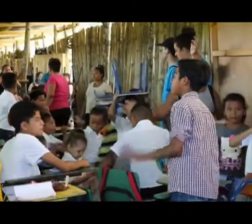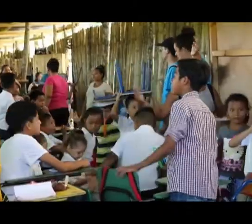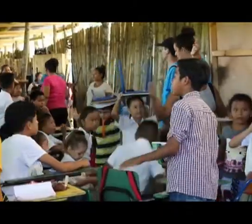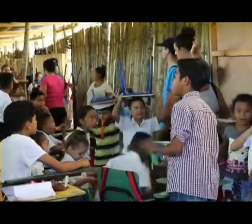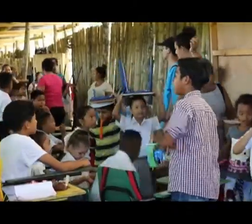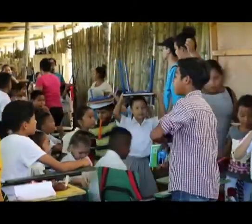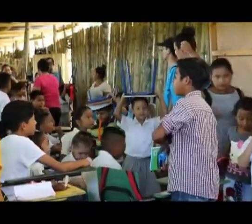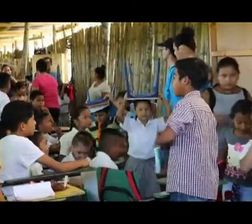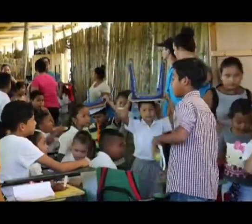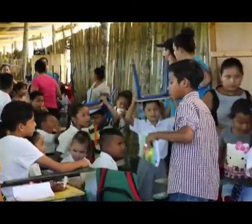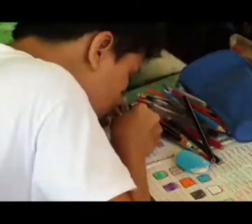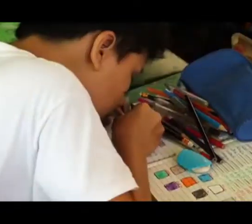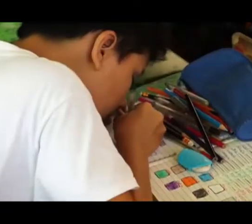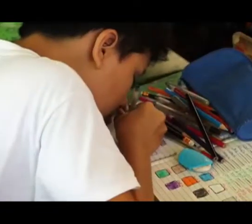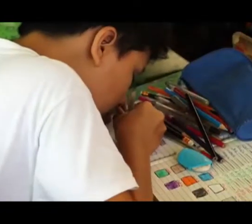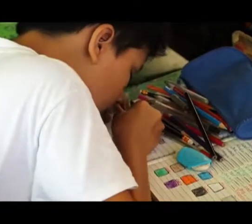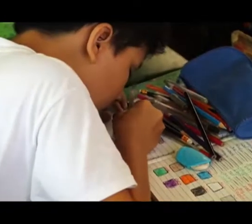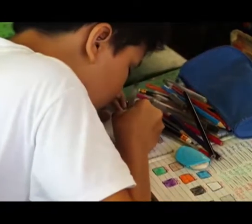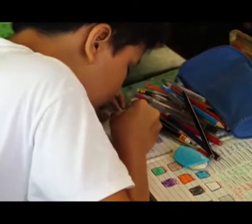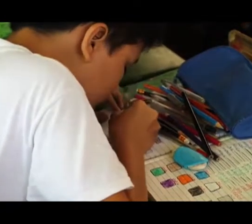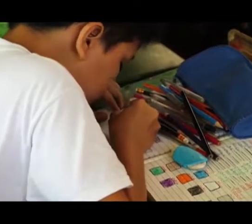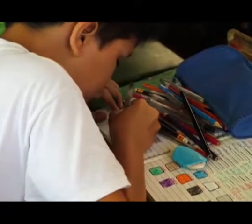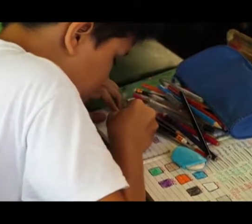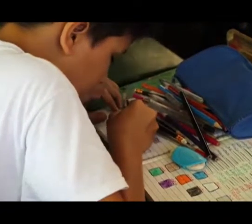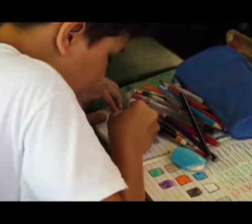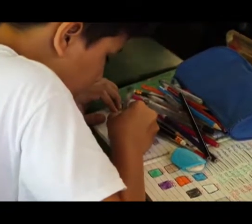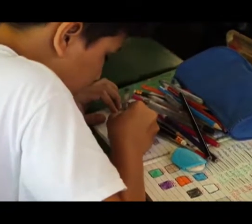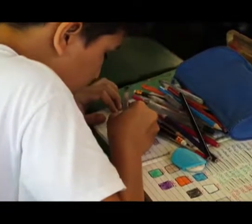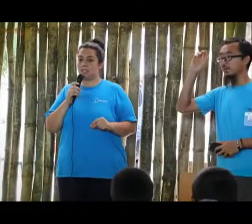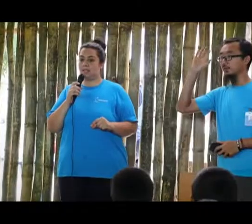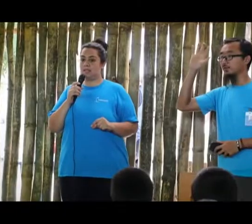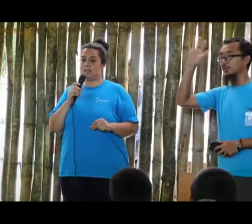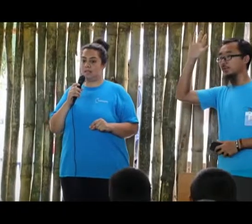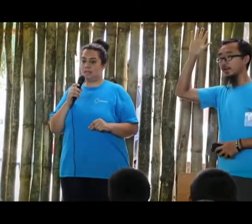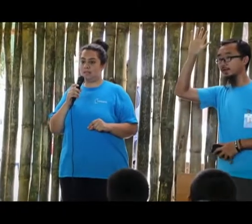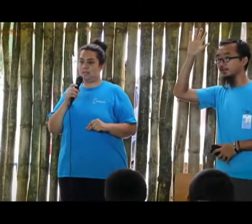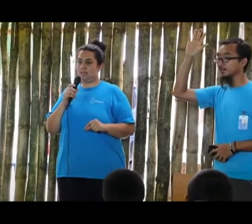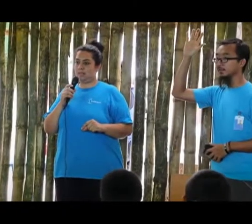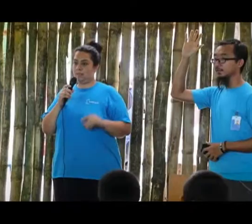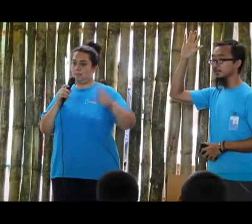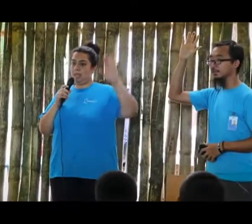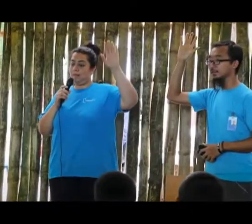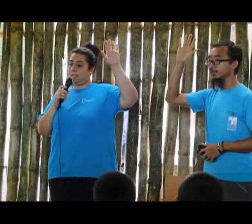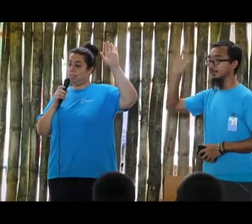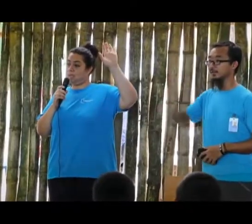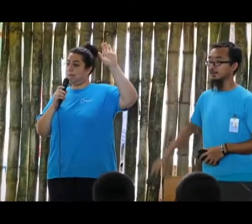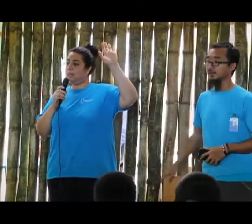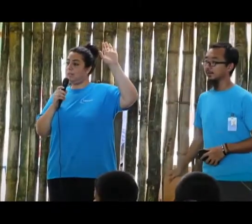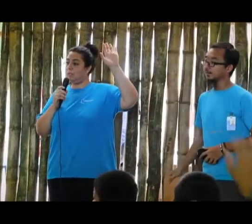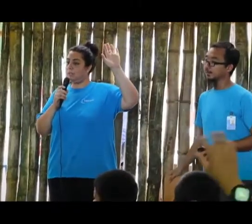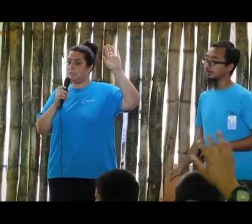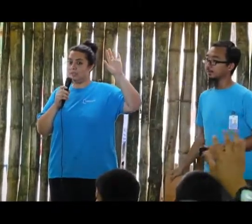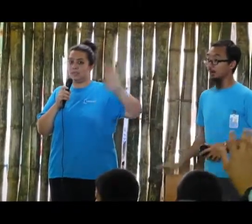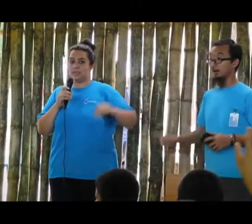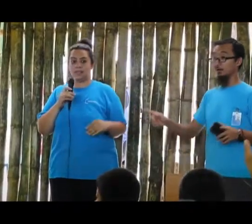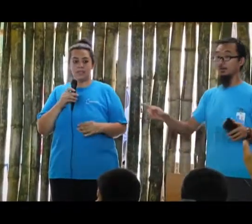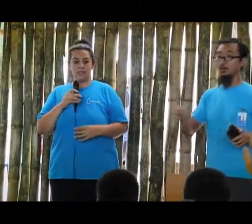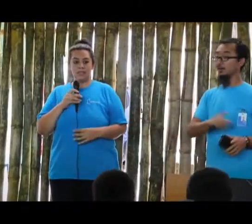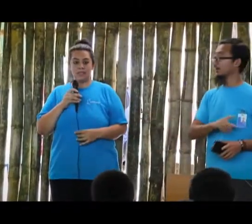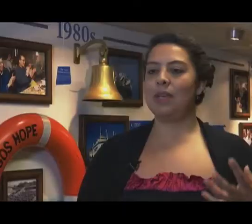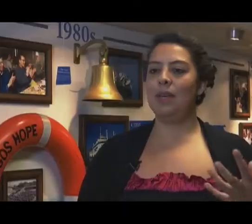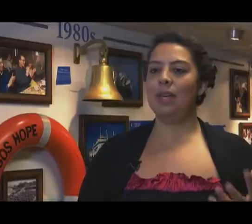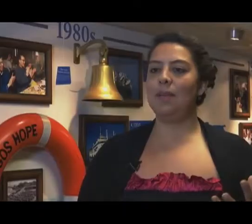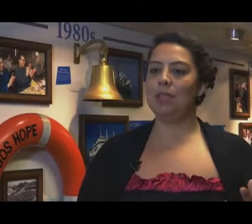ayuda práctica que es completamente gratuita. Y al ir yo a esa casa hogar de niños huérfanos y niños abandonados, realmente aunque